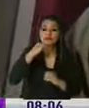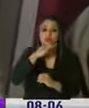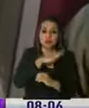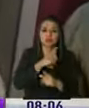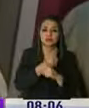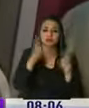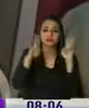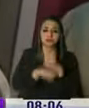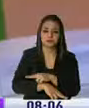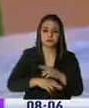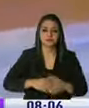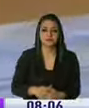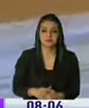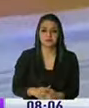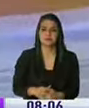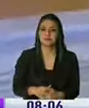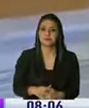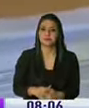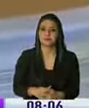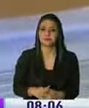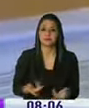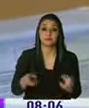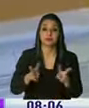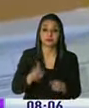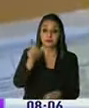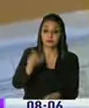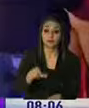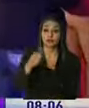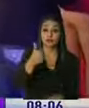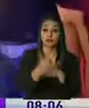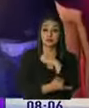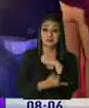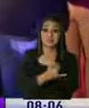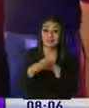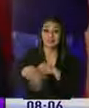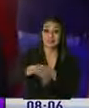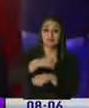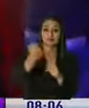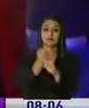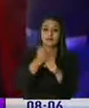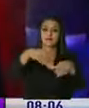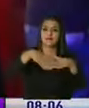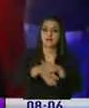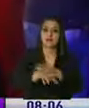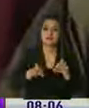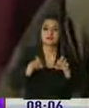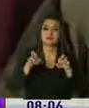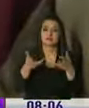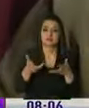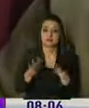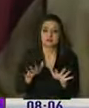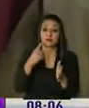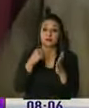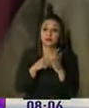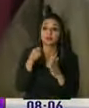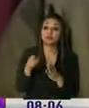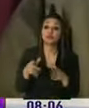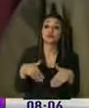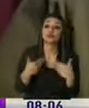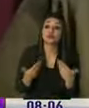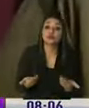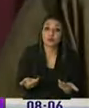llegado a las clausuras pertinentes. También hubo novedades con los extranjeros que laboran en estos sitios de diversión nocturna. Y ver su condición